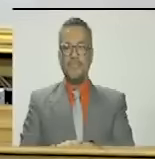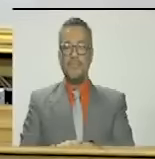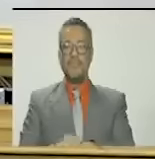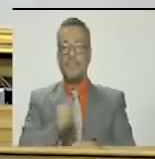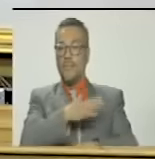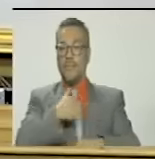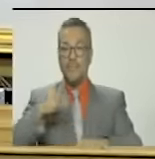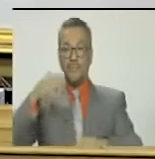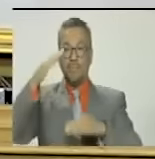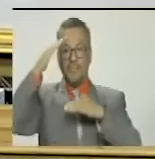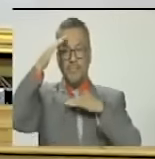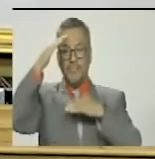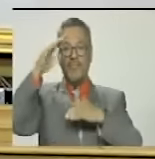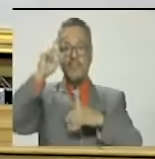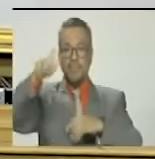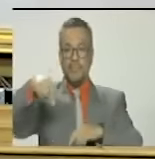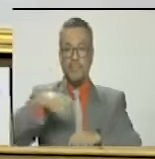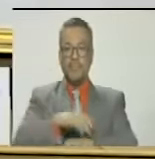Queremos saludar también